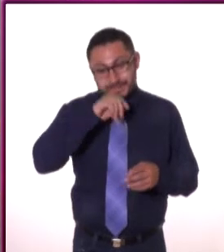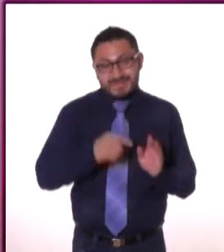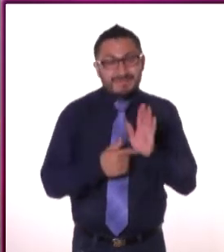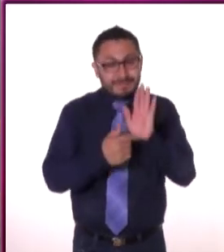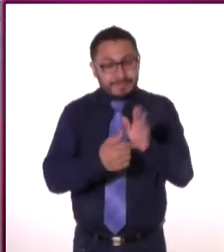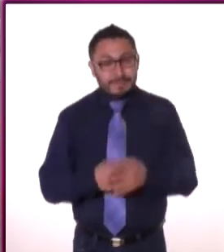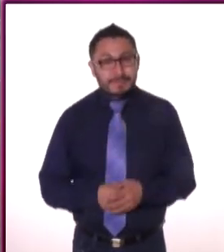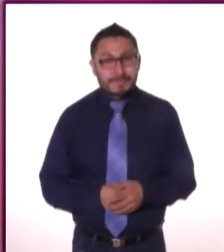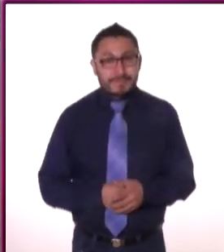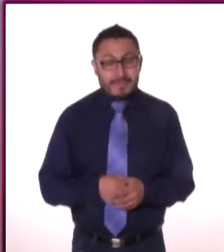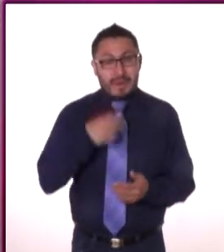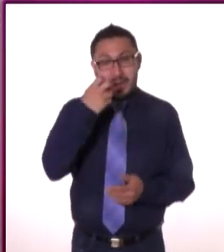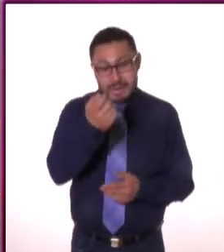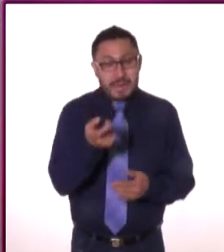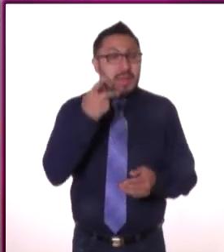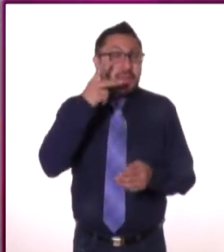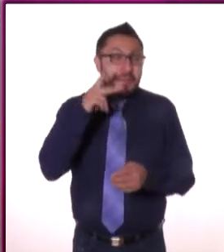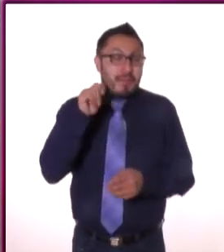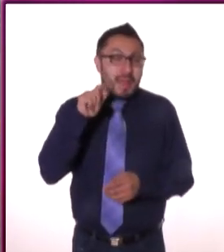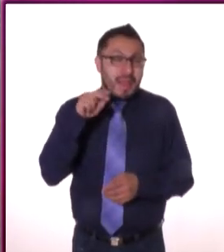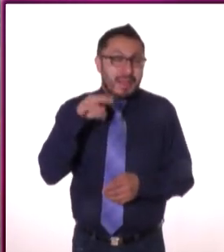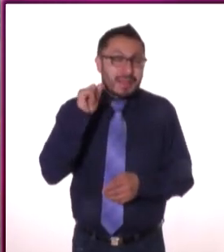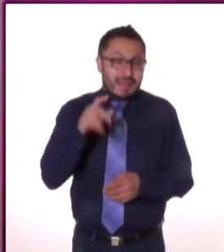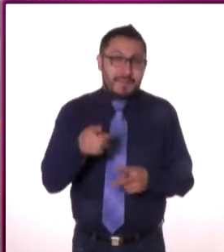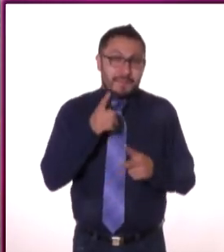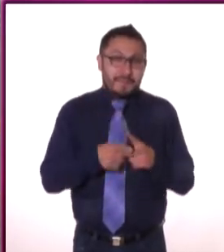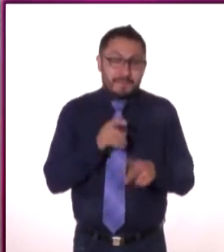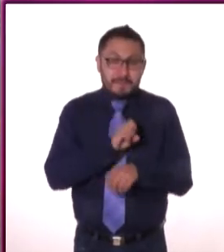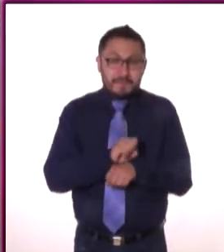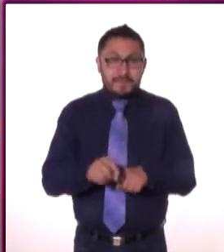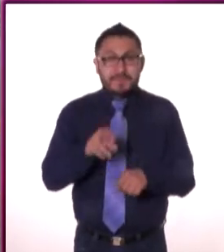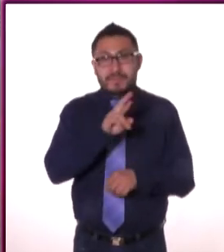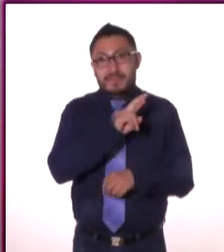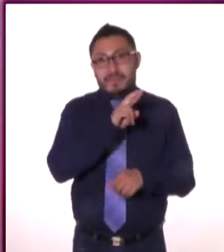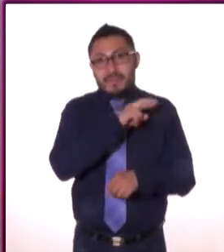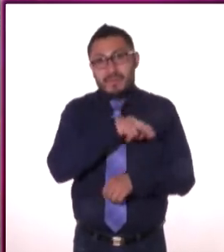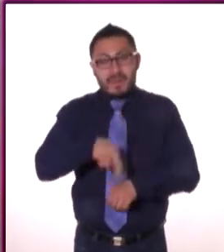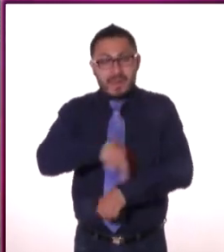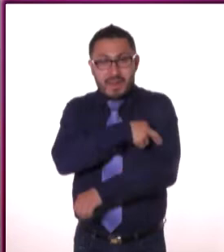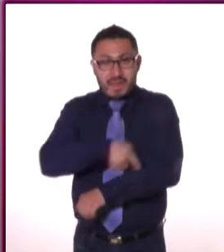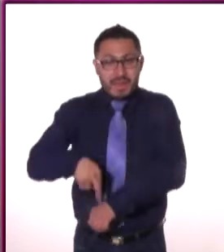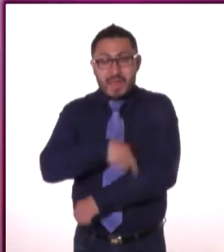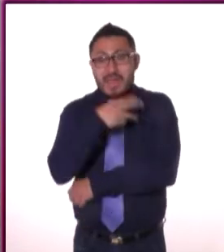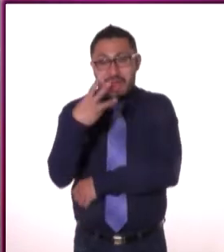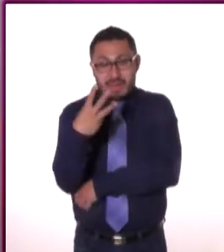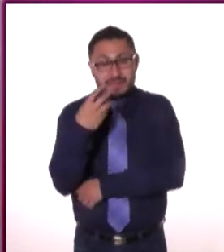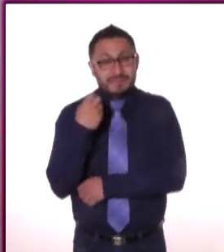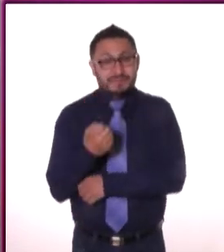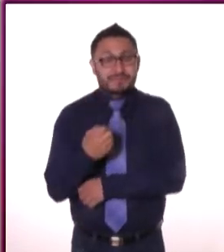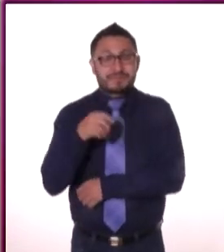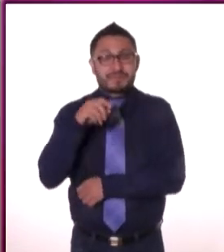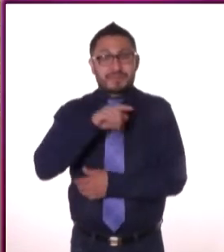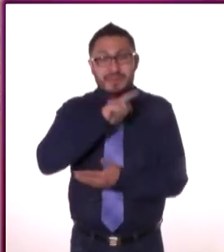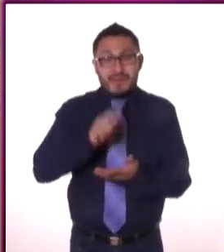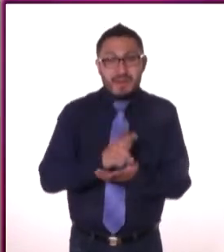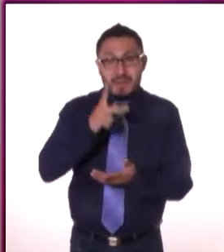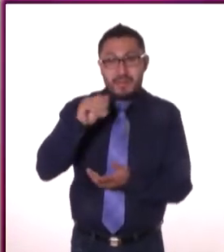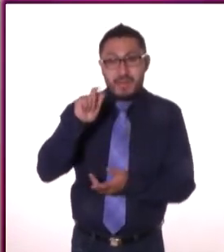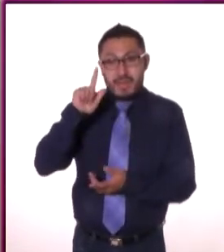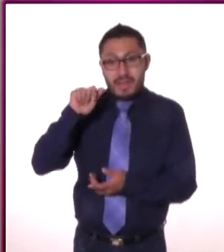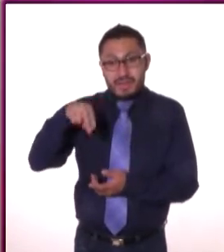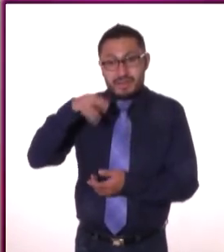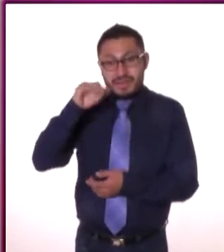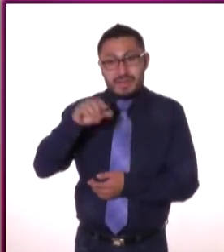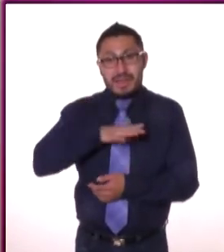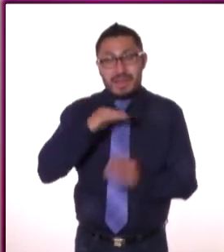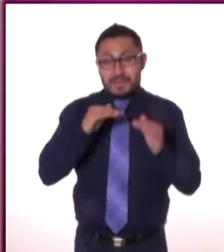importante acerca del modelado de la palanca es lo que se llama la ley de la palanca, y eso usa matemáticas muy simples, usa la regla de 3 básicamente. La ley de la palanca